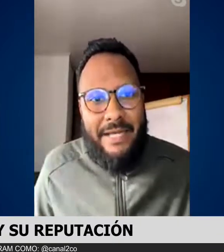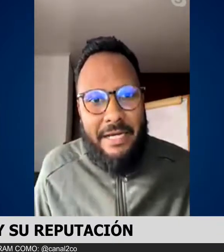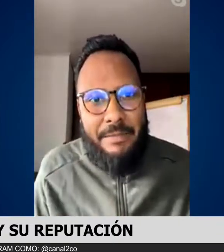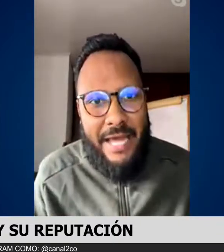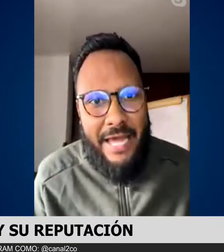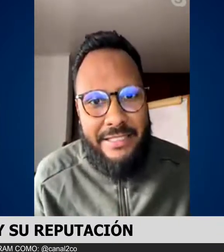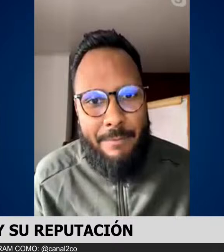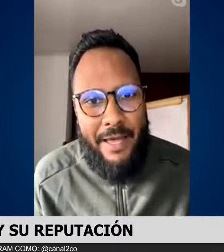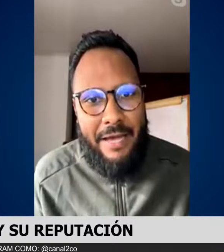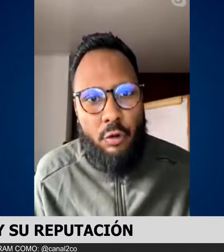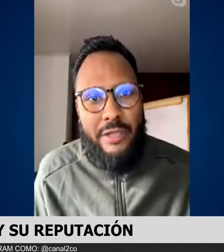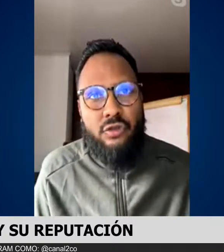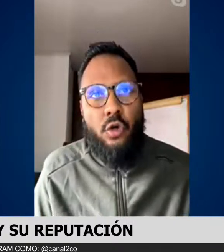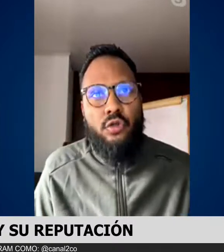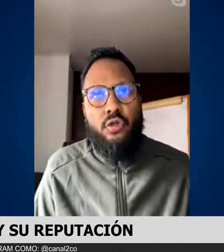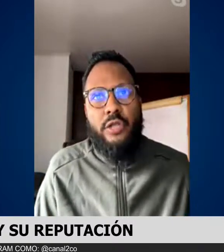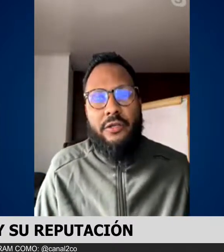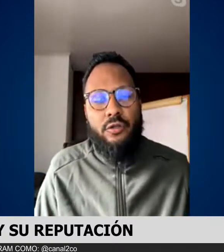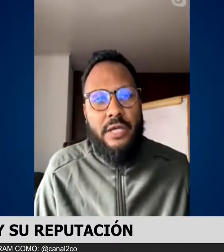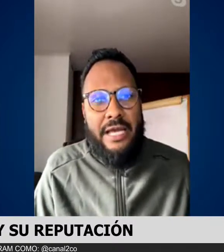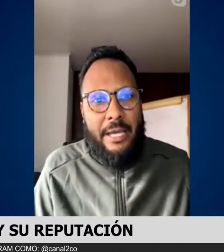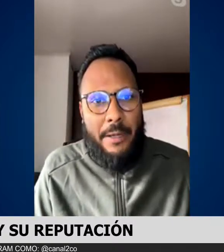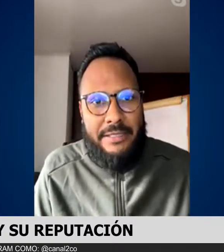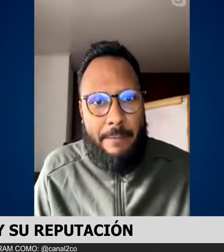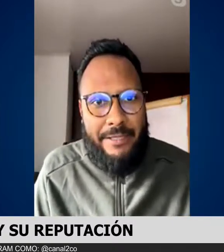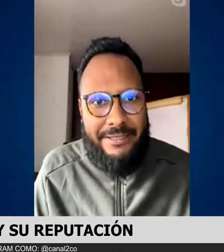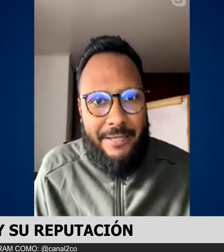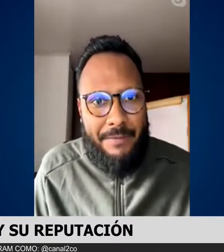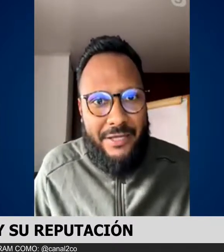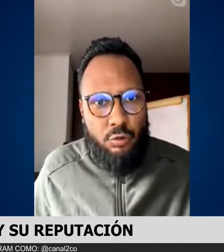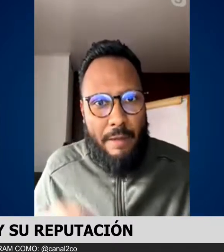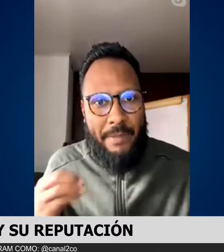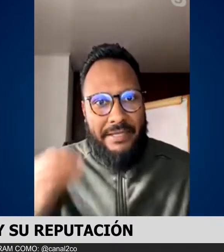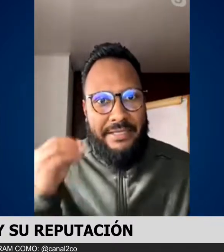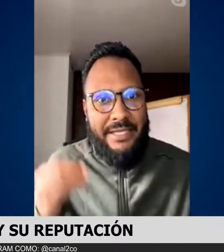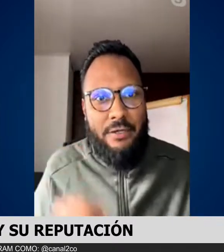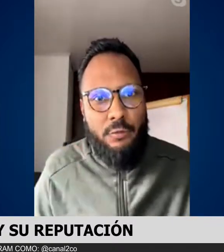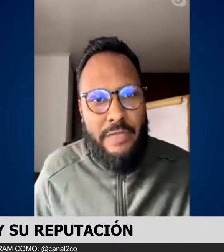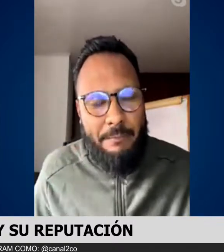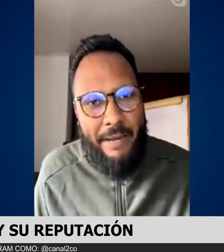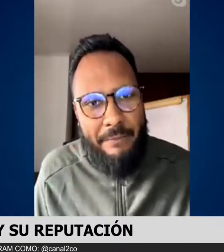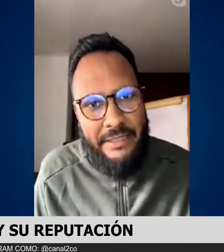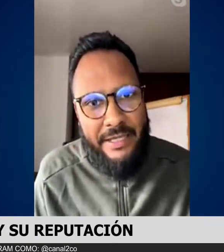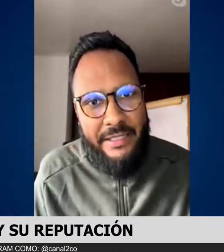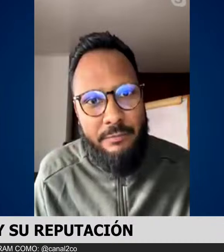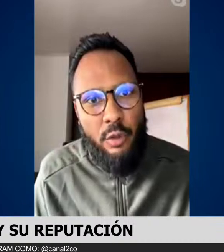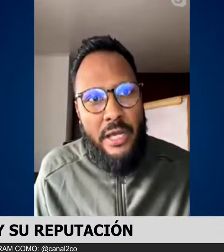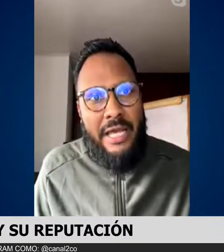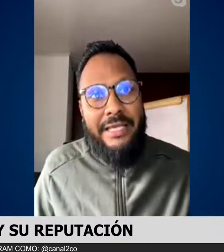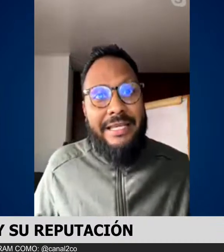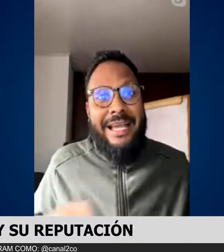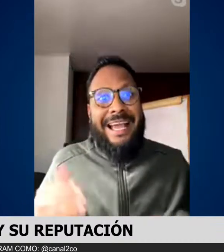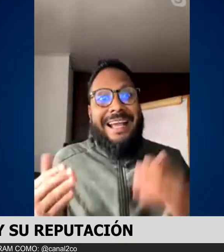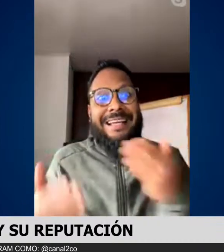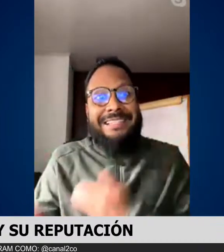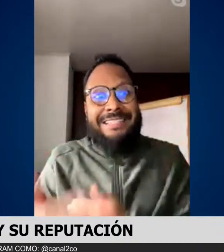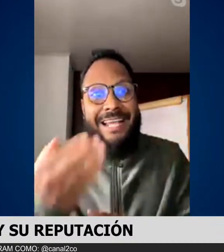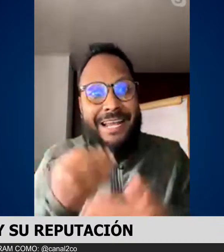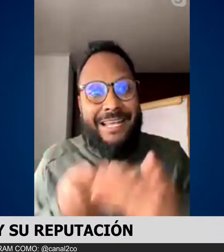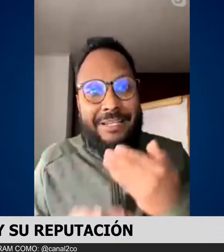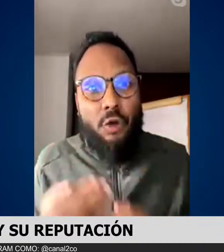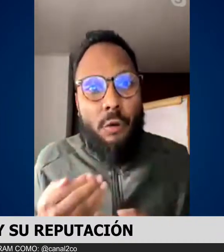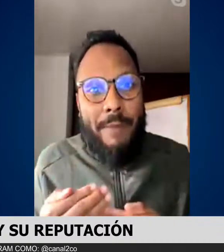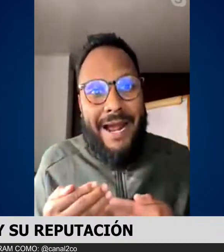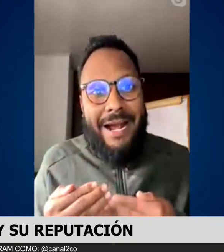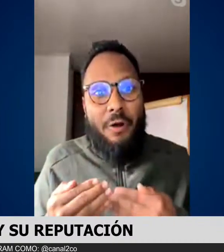esta banda criminal llamada Los Rastrojos Costeños, que básicamente es un apéndice del paramilitarismo, y